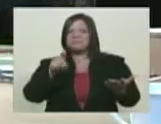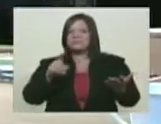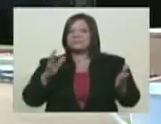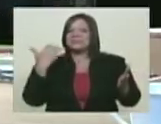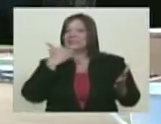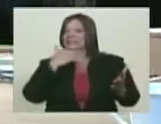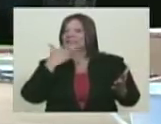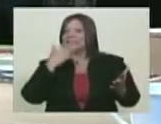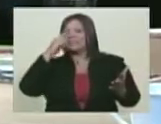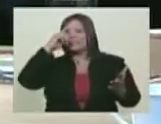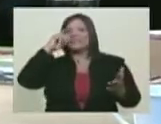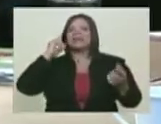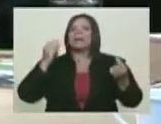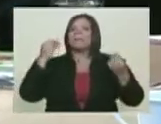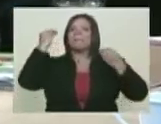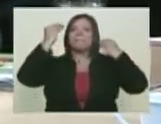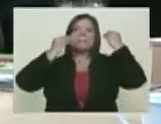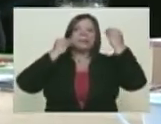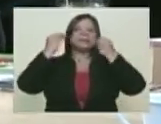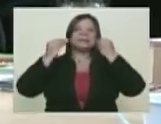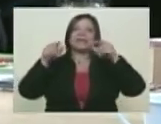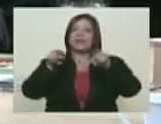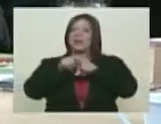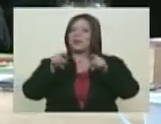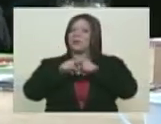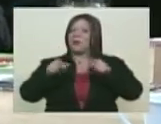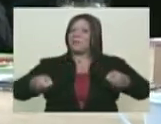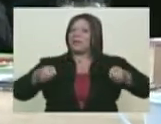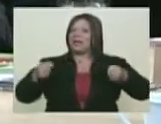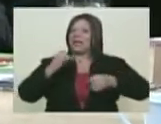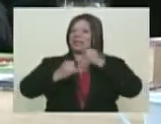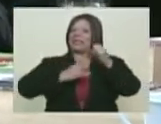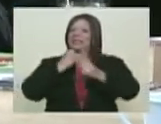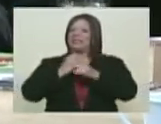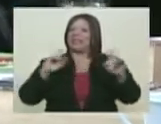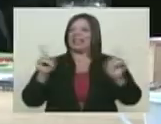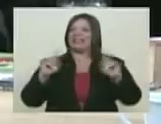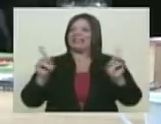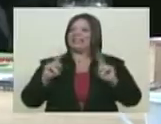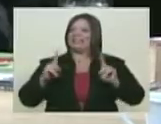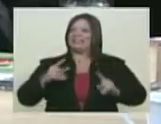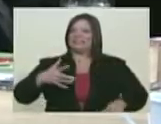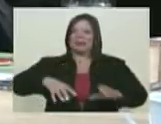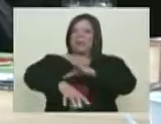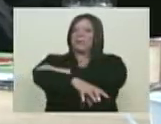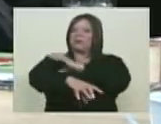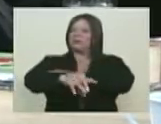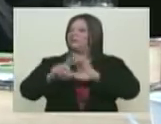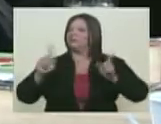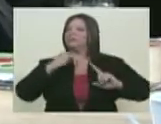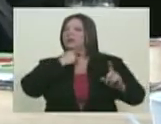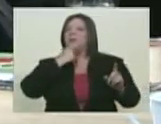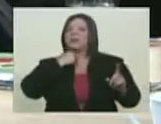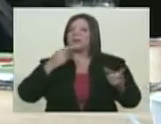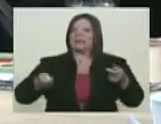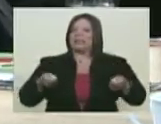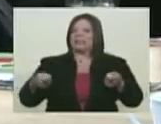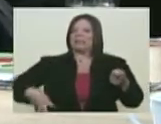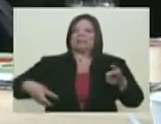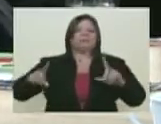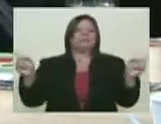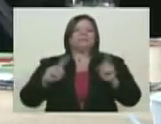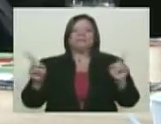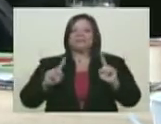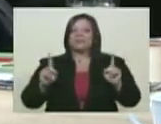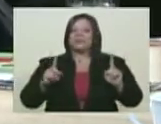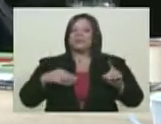No, en materia de pensar como piensan los mercados internacionales y la oligarquía, yo no soy capaz de especular. Yo